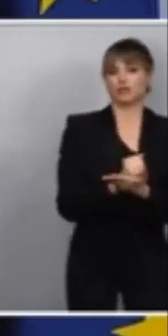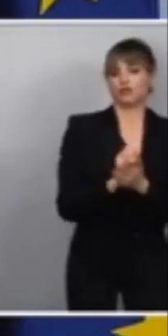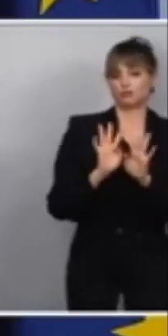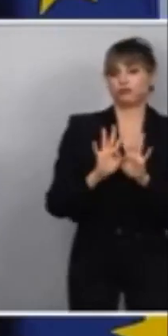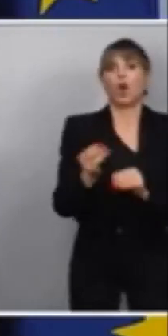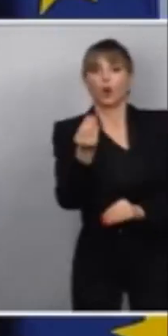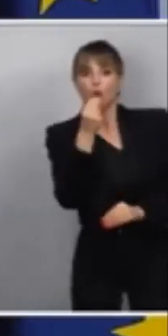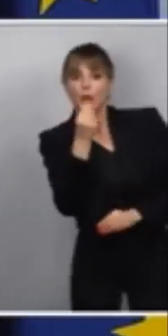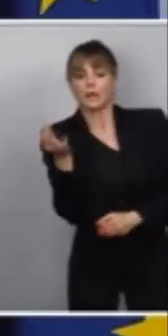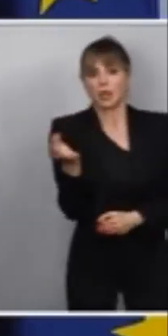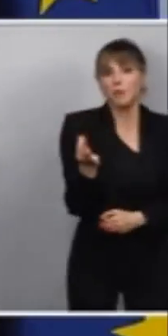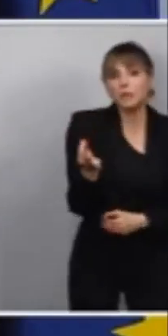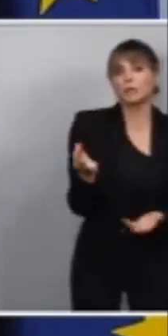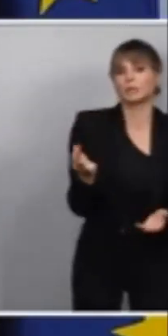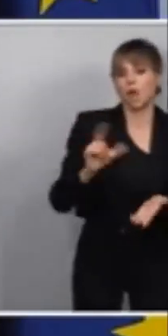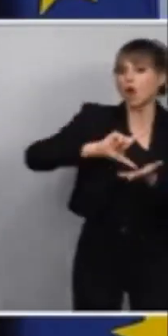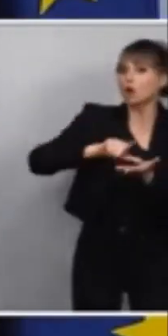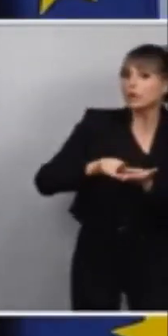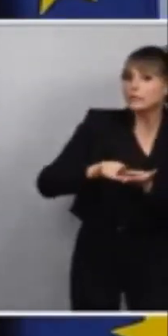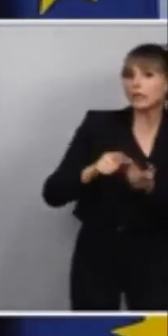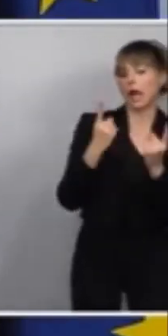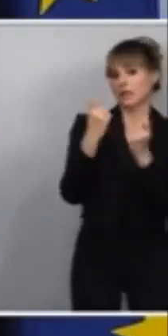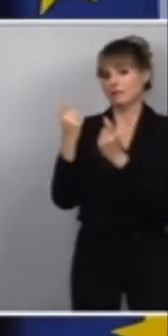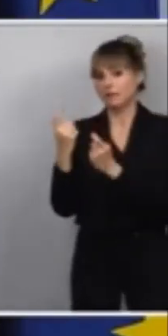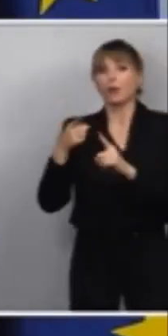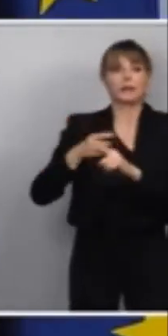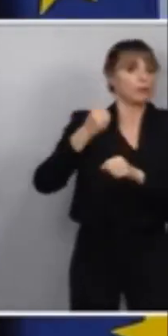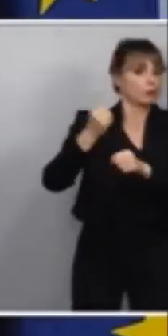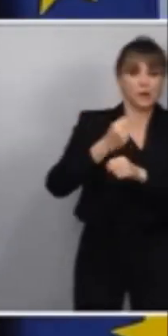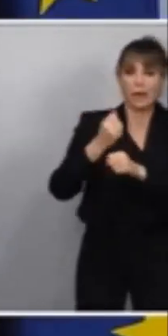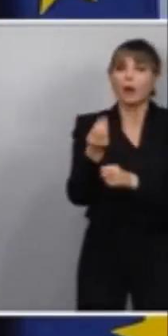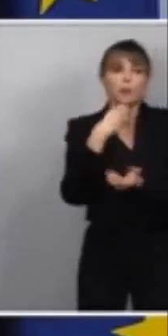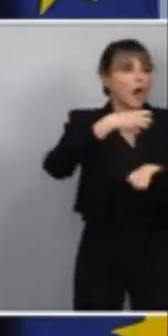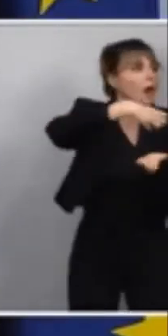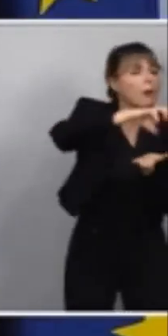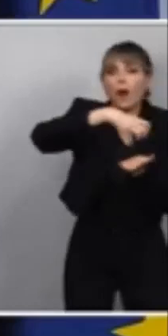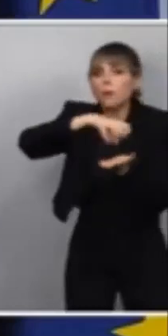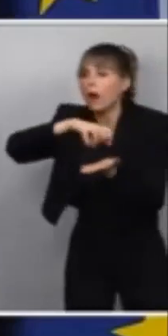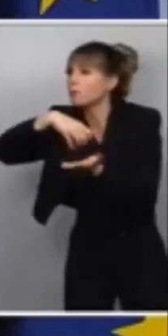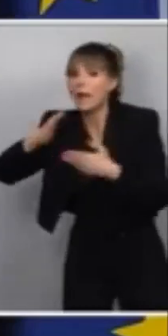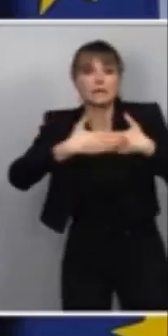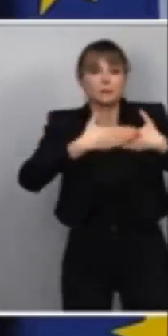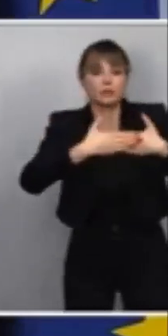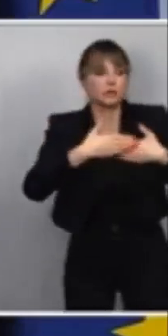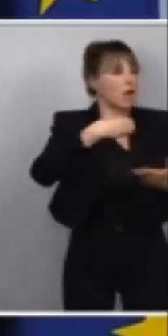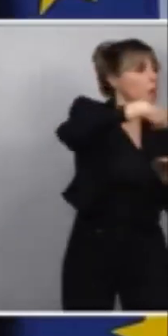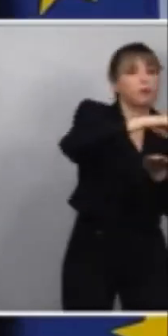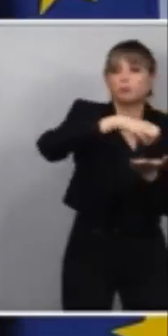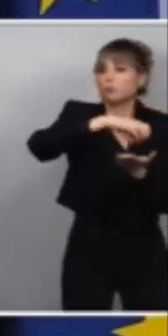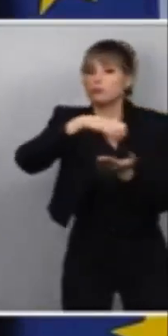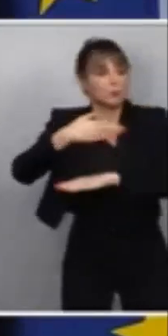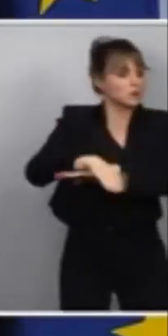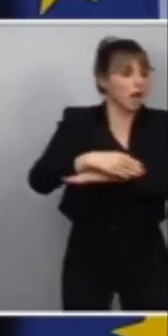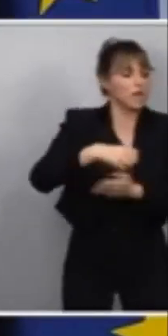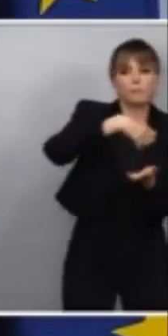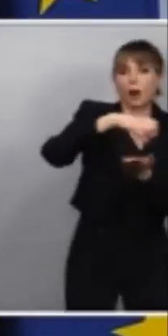comer tienen que tener la logística necesaria para trabajar Para repartir alimento en cada puerta estamos en cada puerta en cada calle